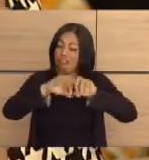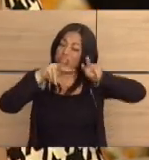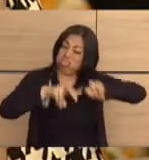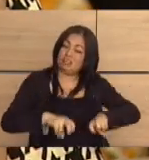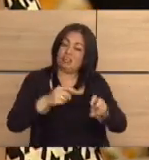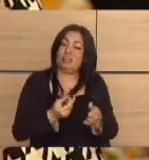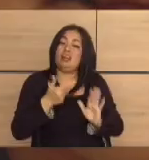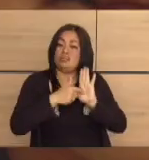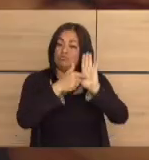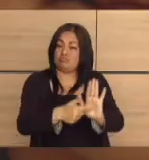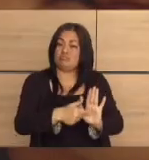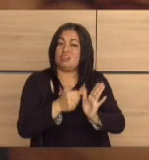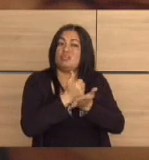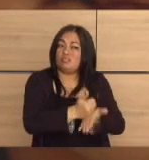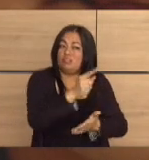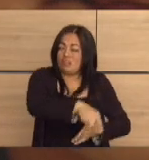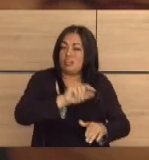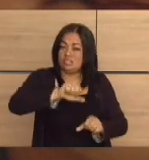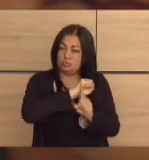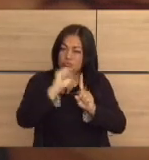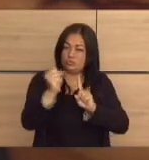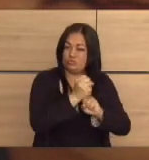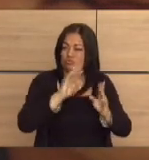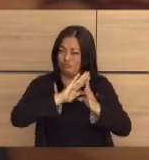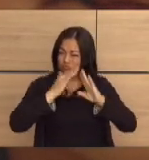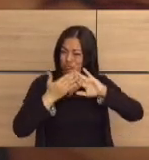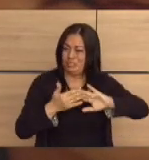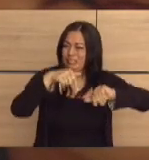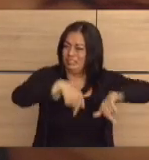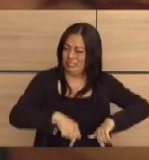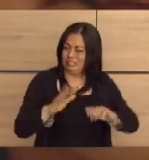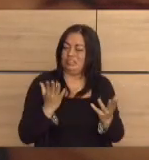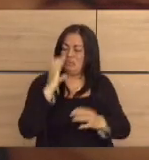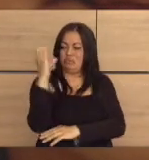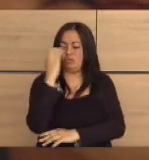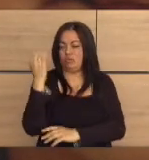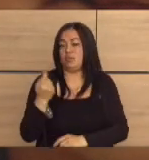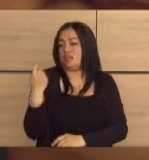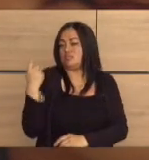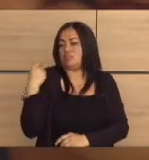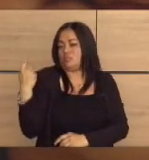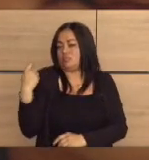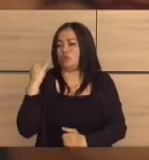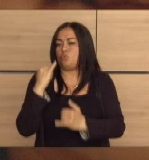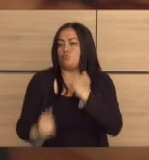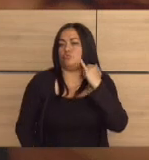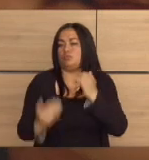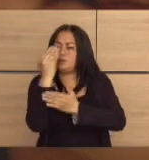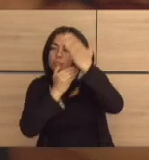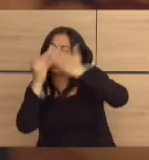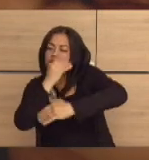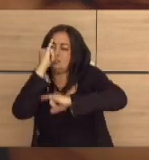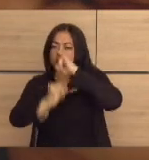escolar, es un tema a abordar como sociedad. Y quise retrotraer estos resultados de las últimas pruebas internacionales y de las